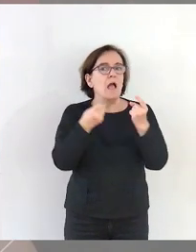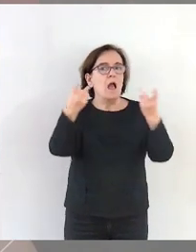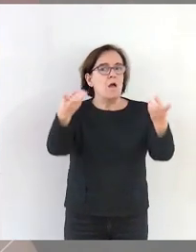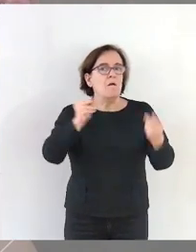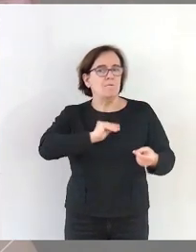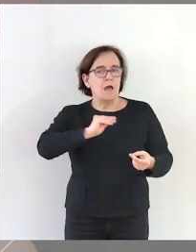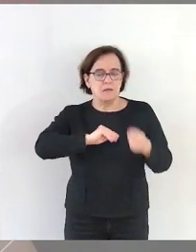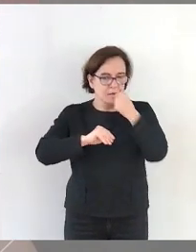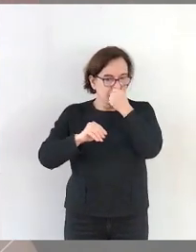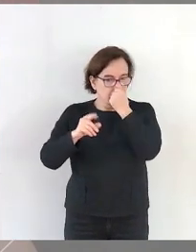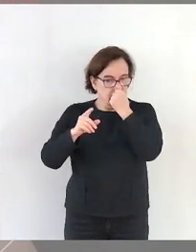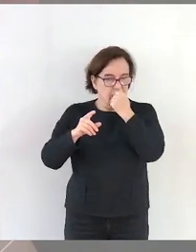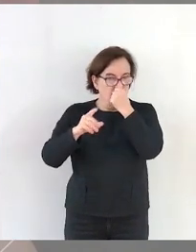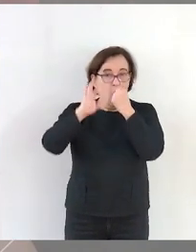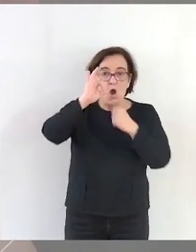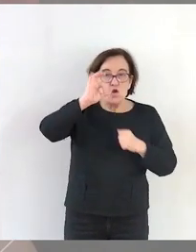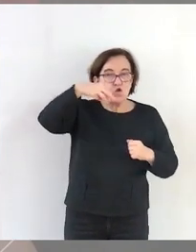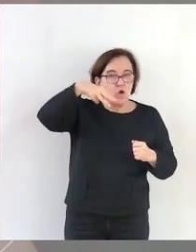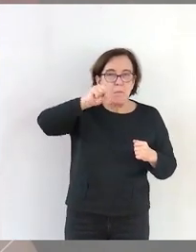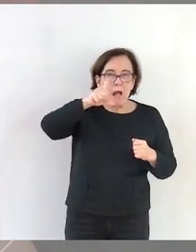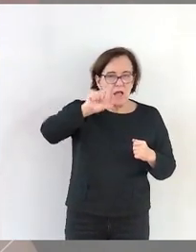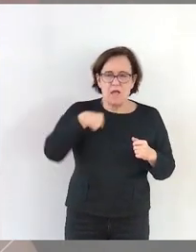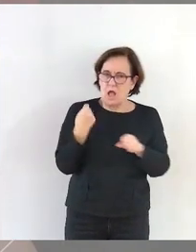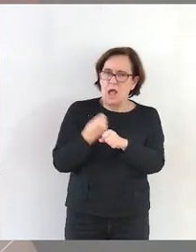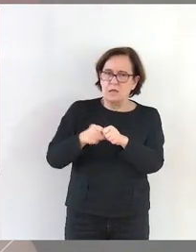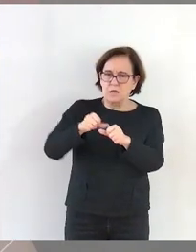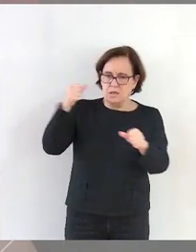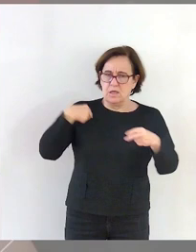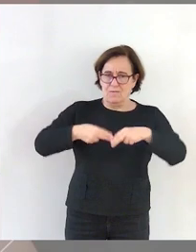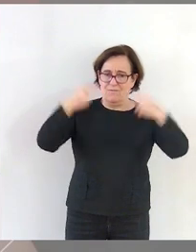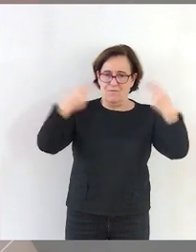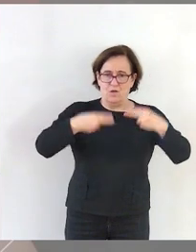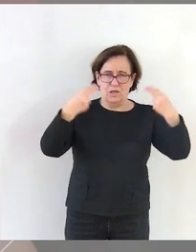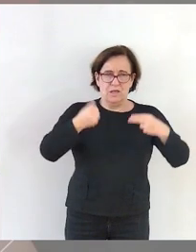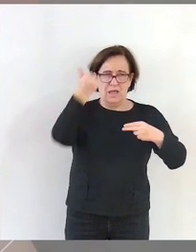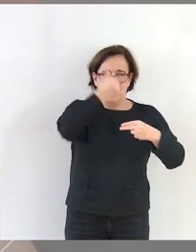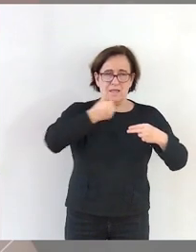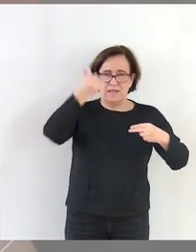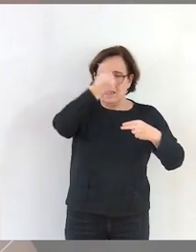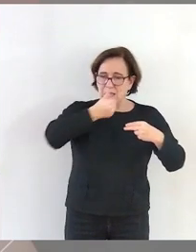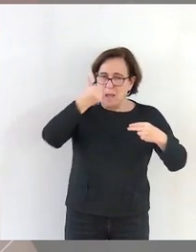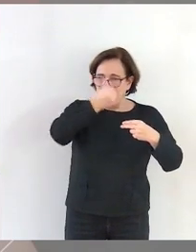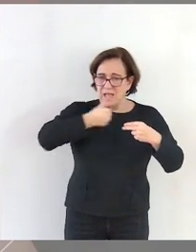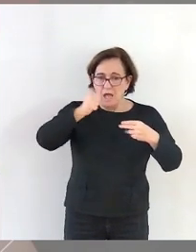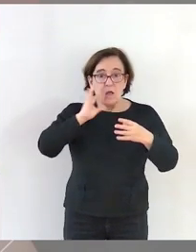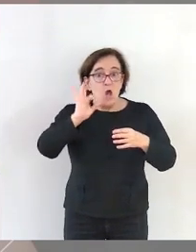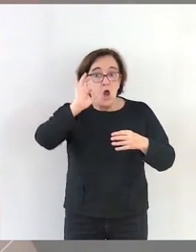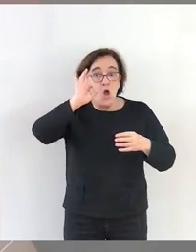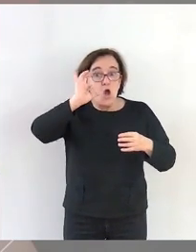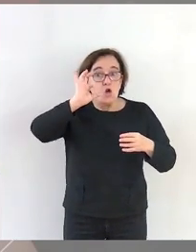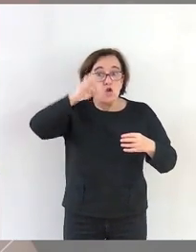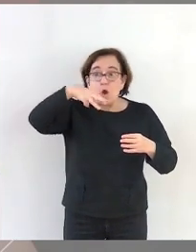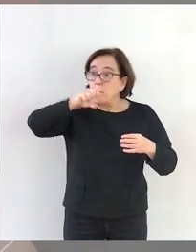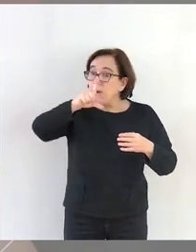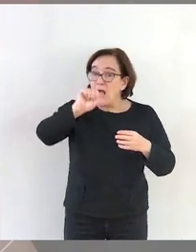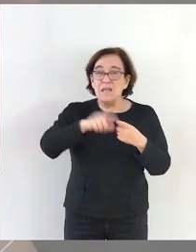has mencionado el tema de somalia he trabajado mucho tiempo en la frontera entre Etiopía y somalia y es impresionante el caso de somalia porque el año pasado